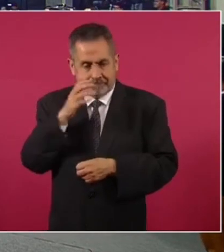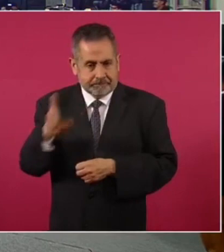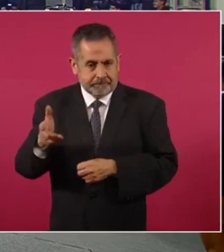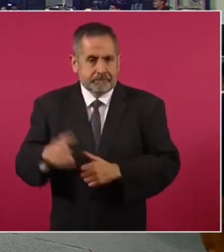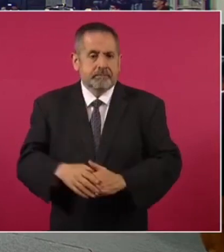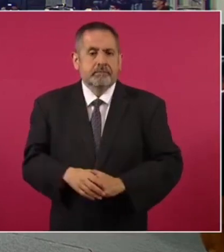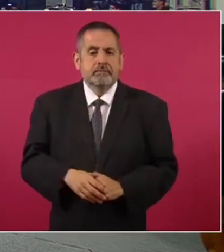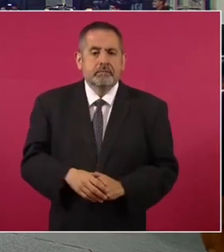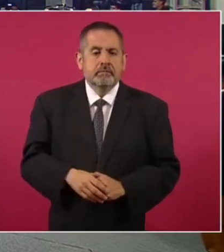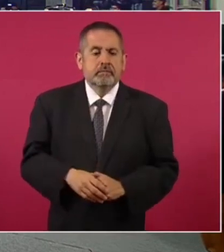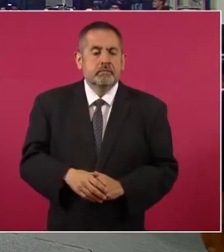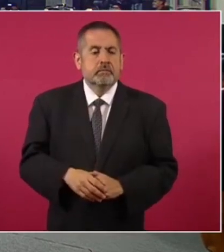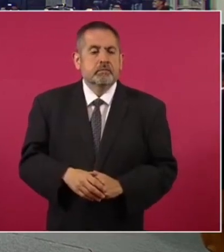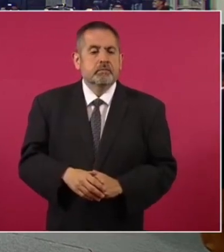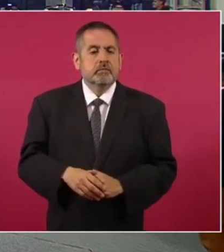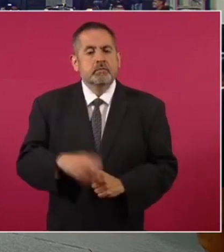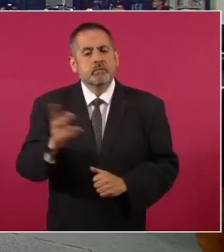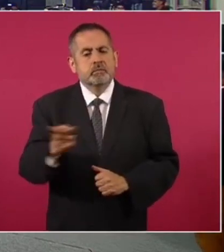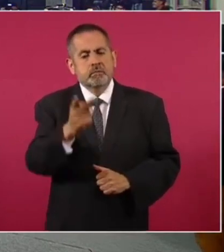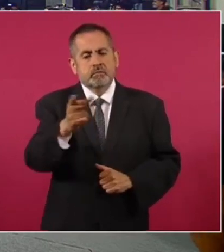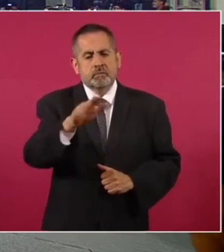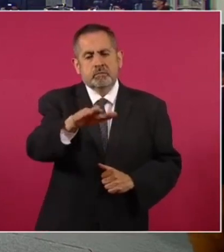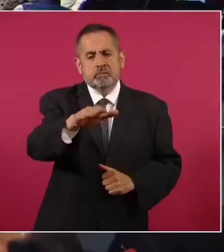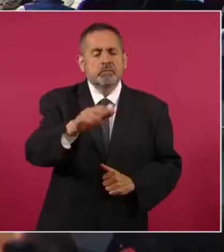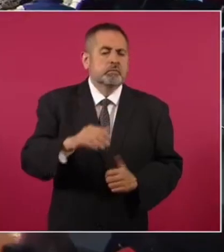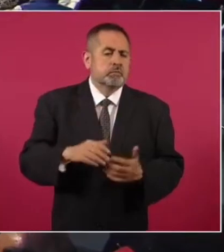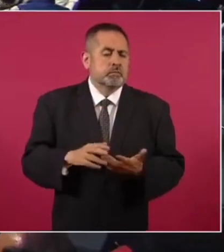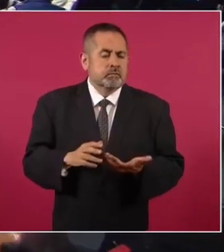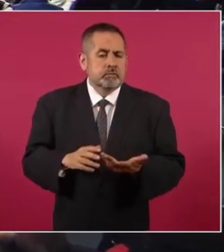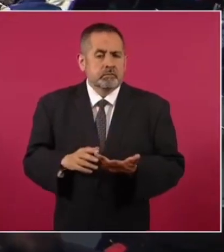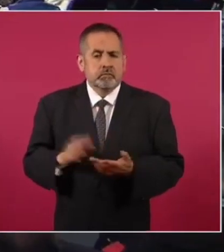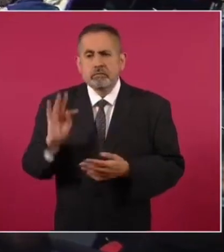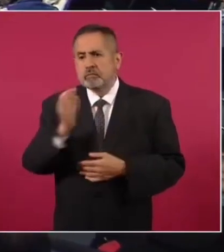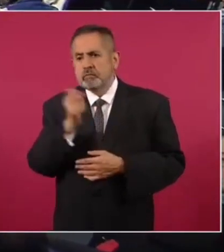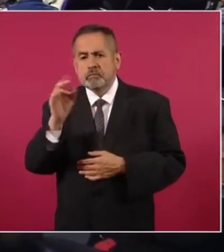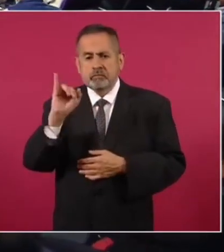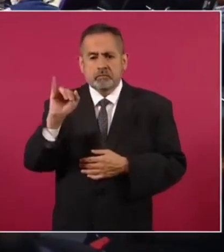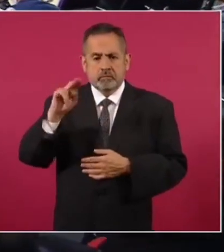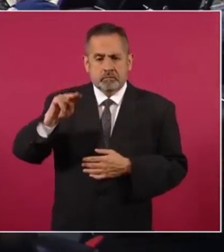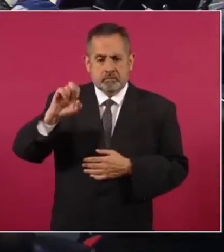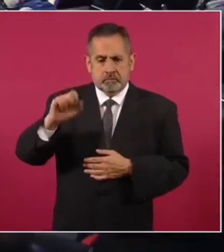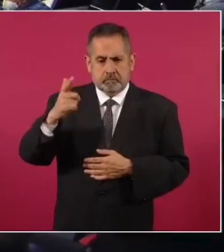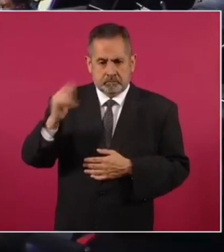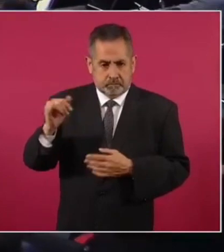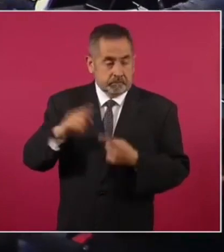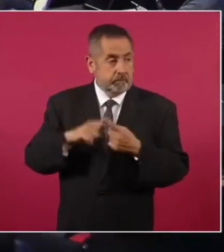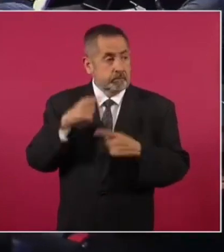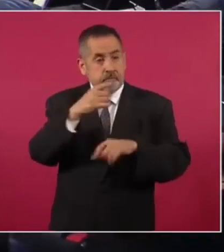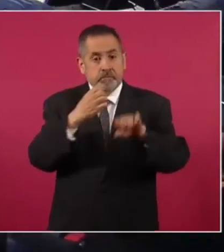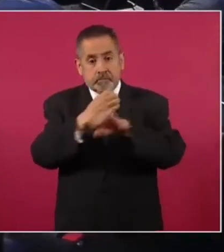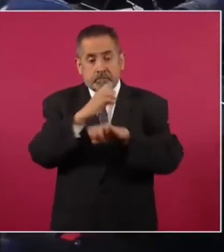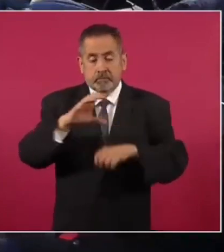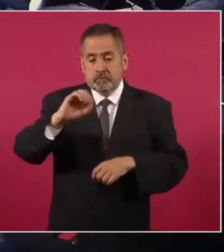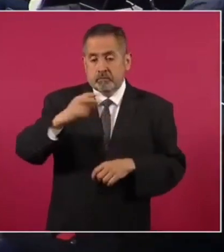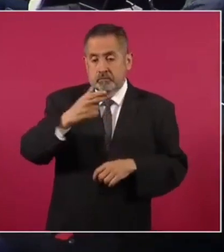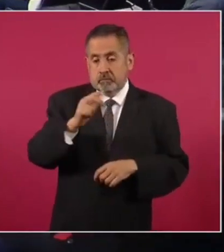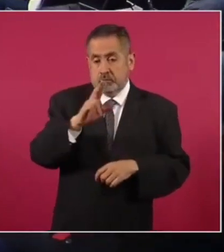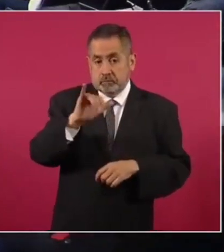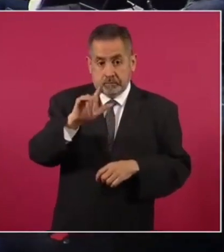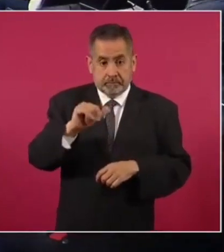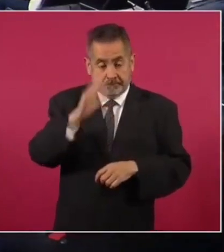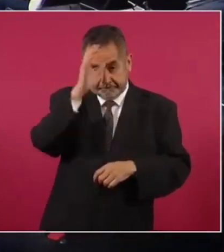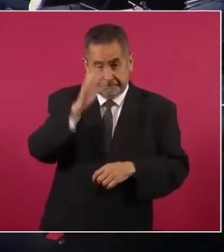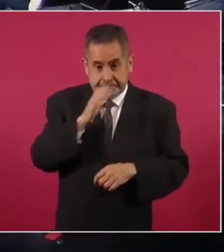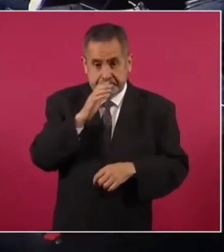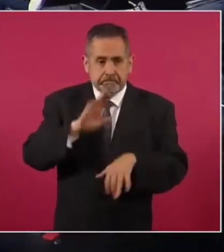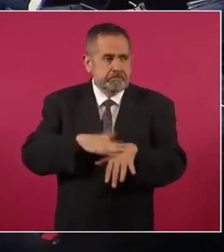Bueno, presidente, preguntarle, pues, según cifras del INEGI, Coahuila es de los estados más seguros del país y